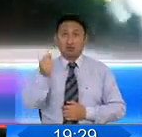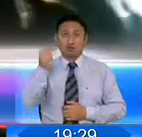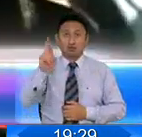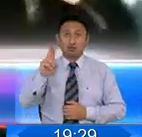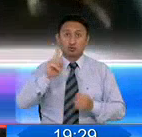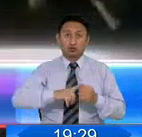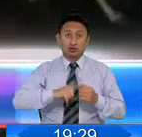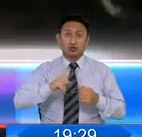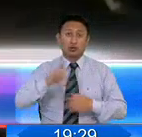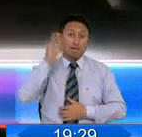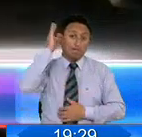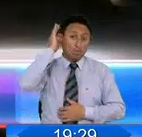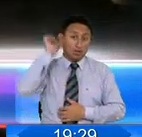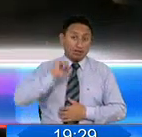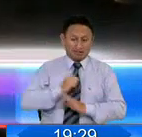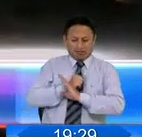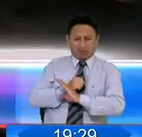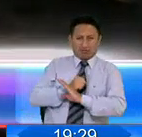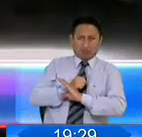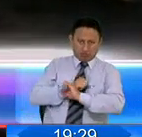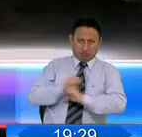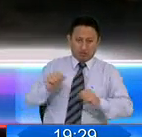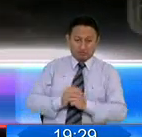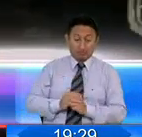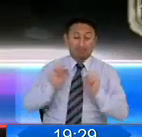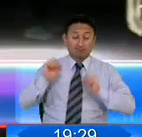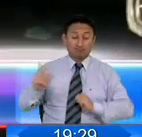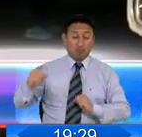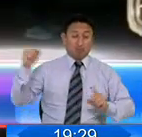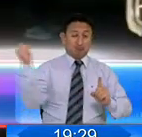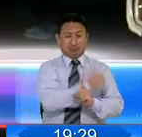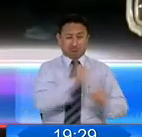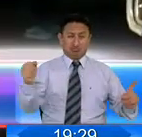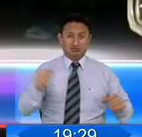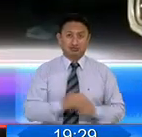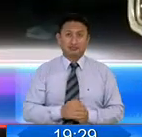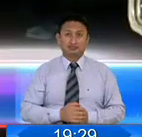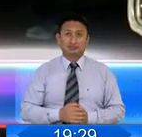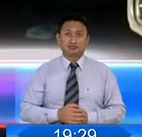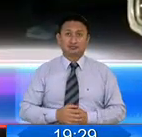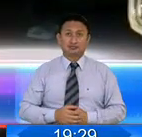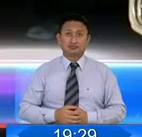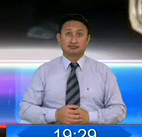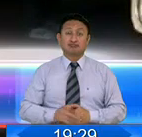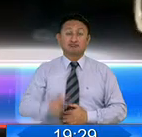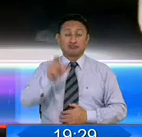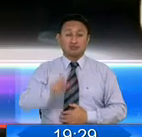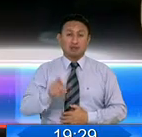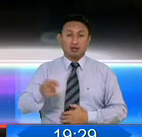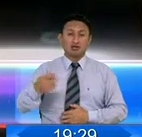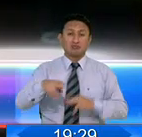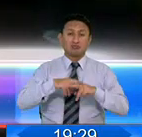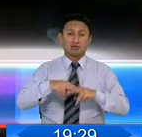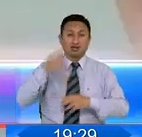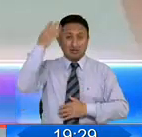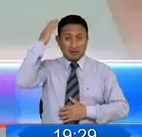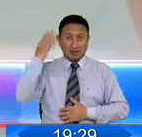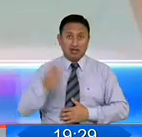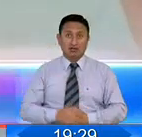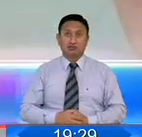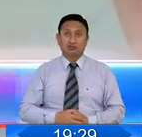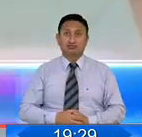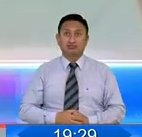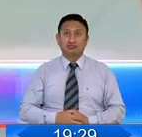una mujer puso resistencia al robo. Fue lastimada por los delincuentes con arma blanca. Los sujetos andaban en carro amarillo. Comenzó